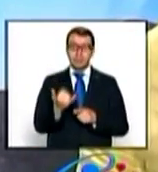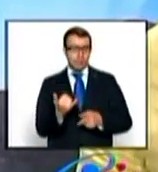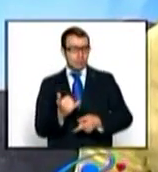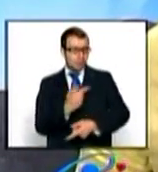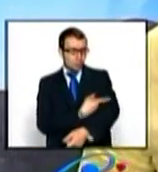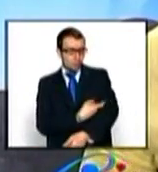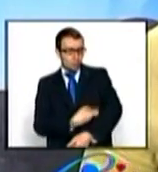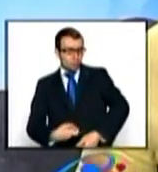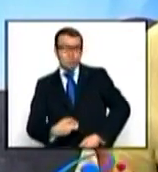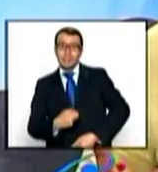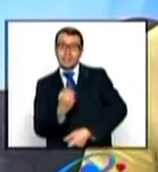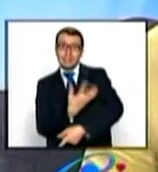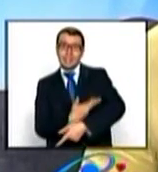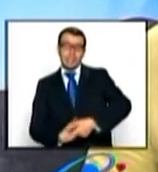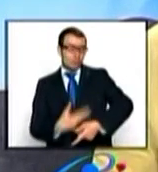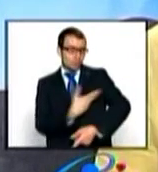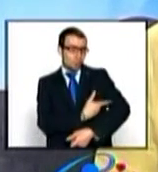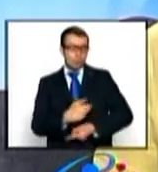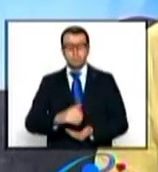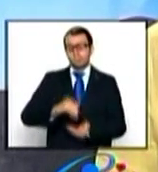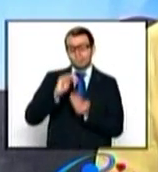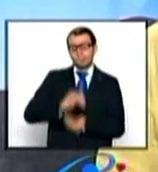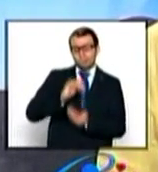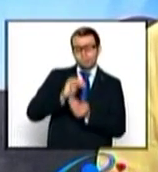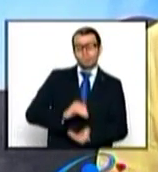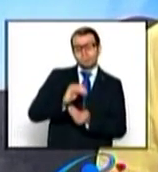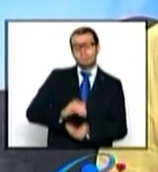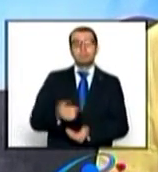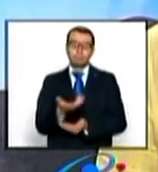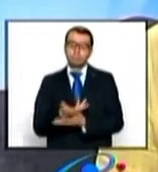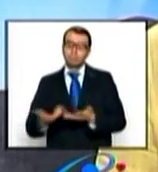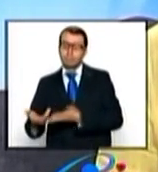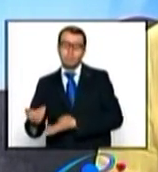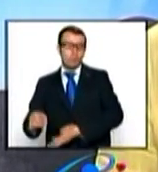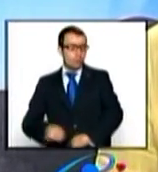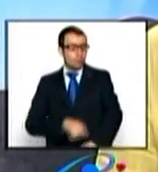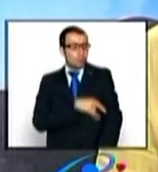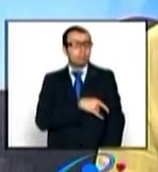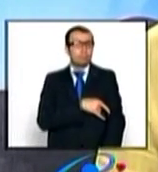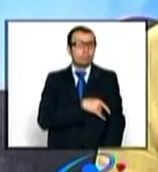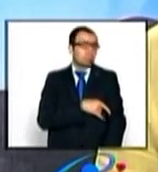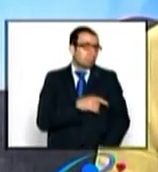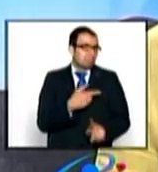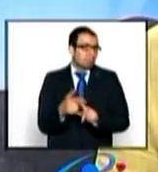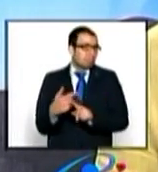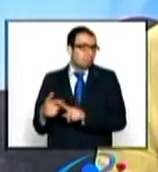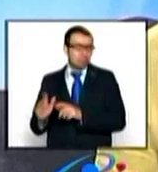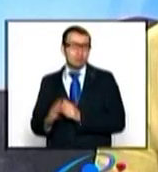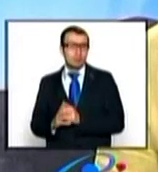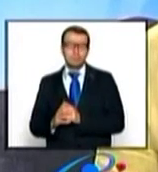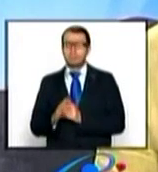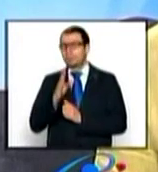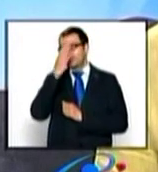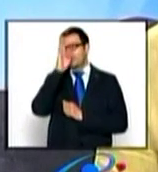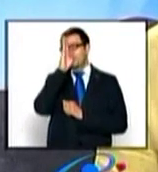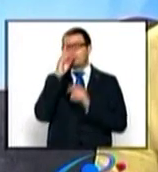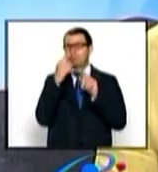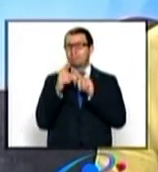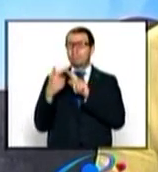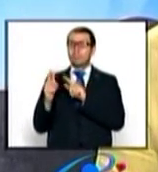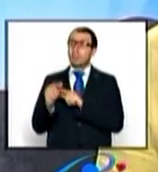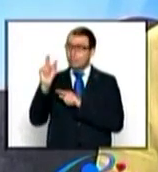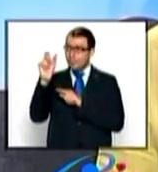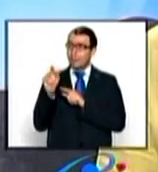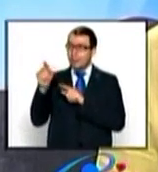sueros, pero realmente hay muchas dudas y por eso he querido invitar a una persona que se ha dedicado a investigar y a